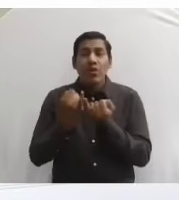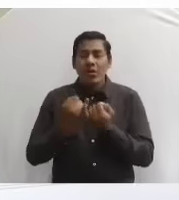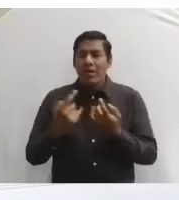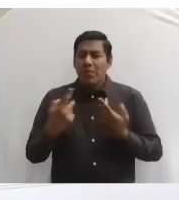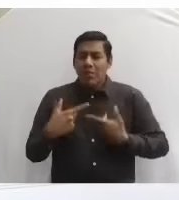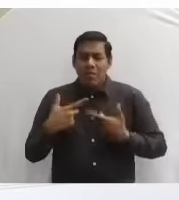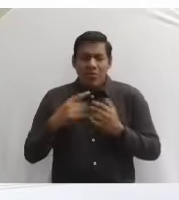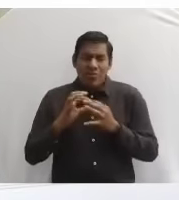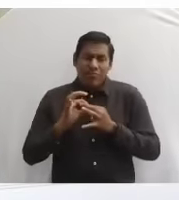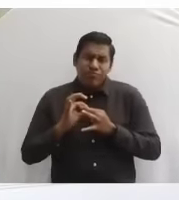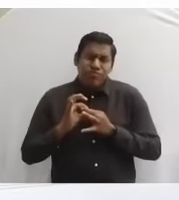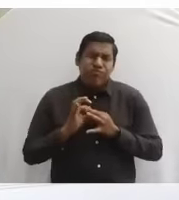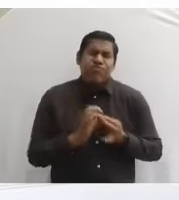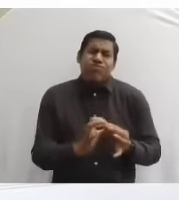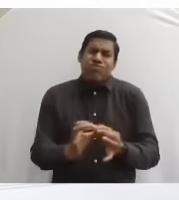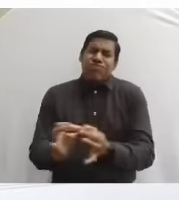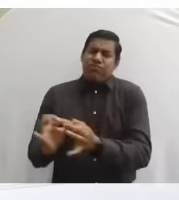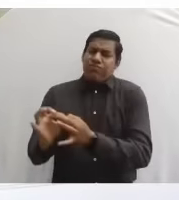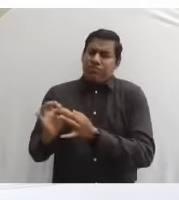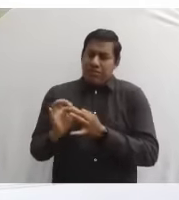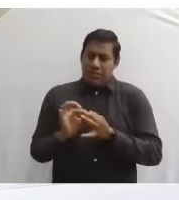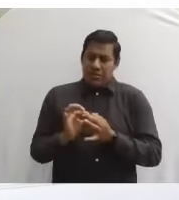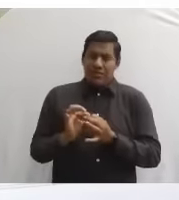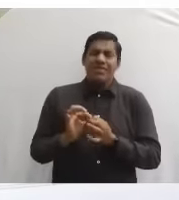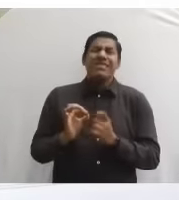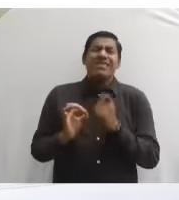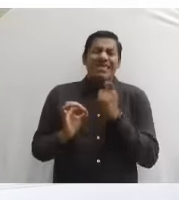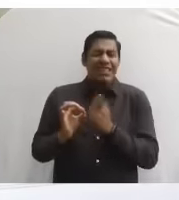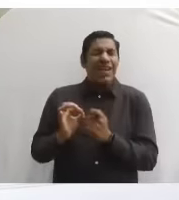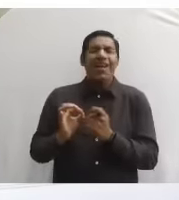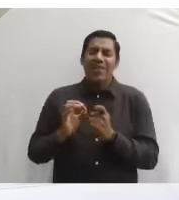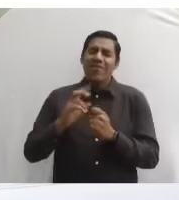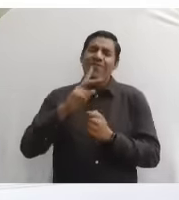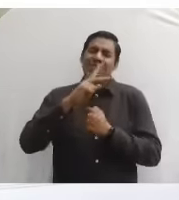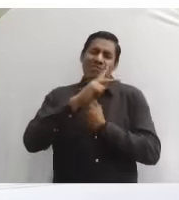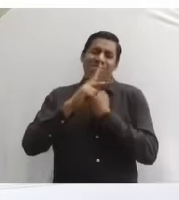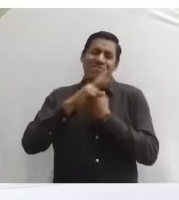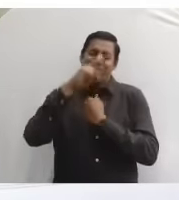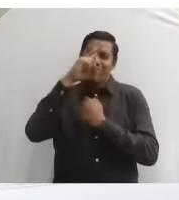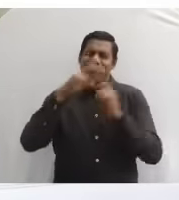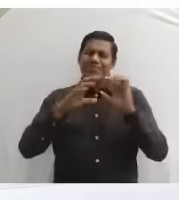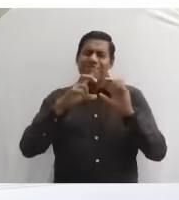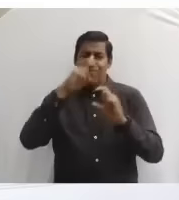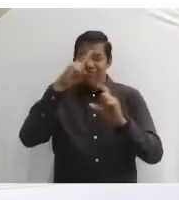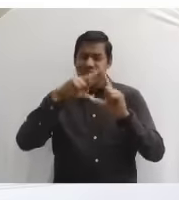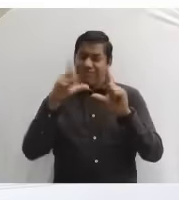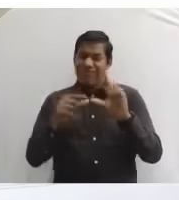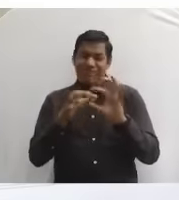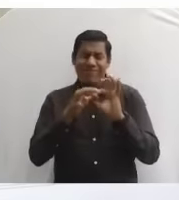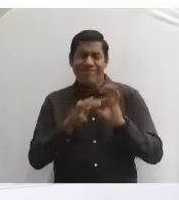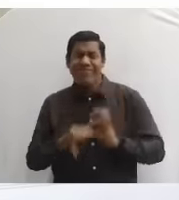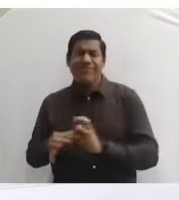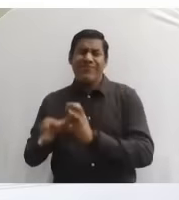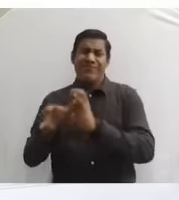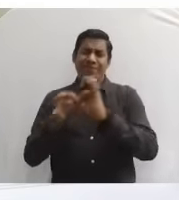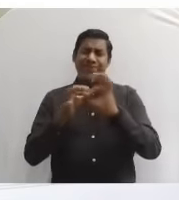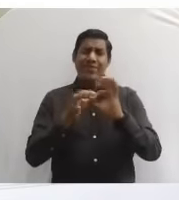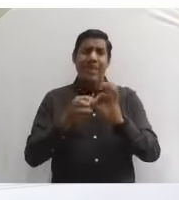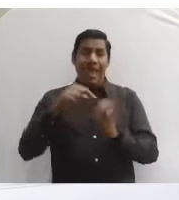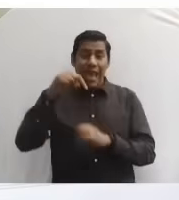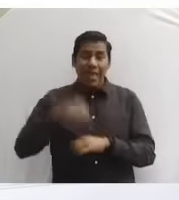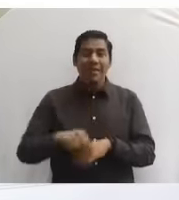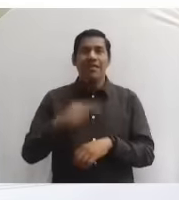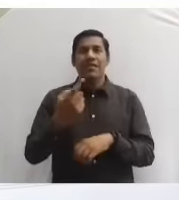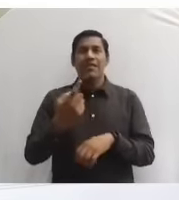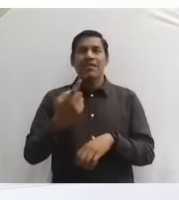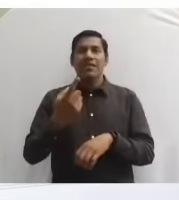el crisol que representa nuestro país. La enorme diversidad, porque aquí en